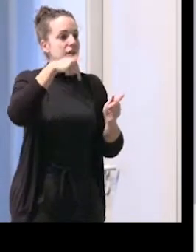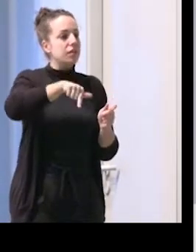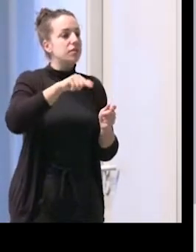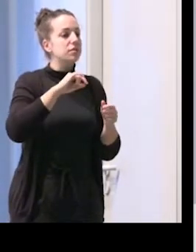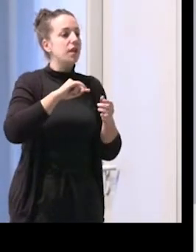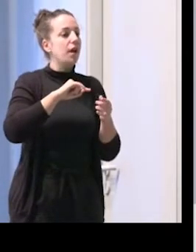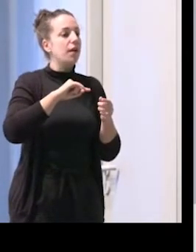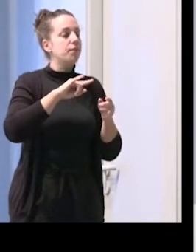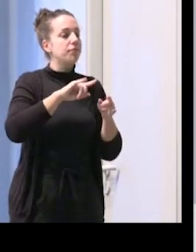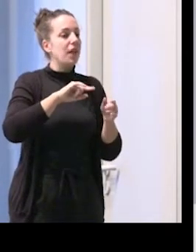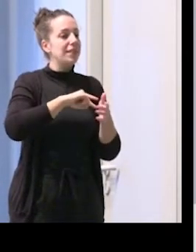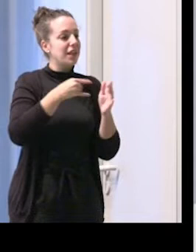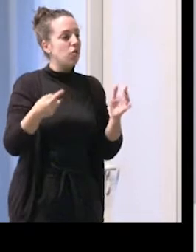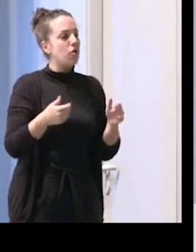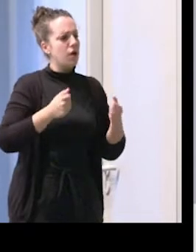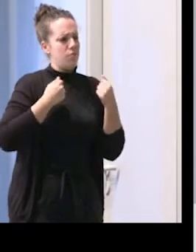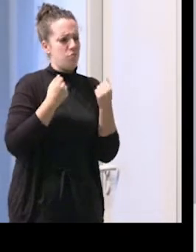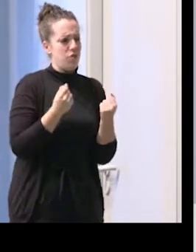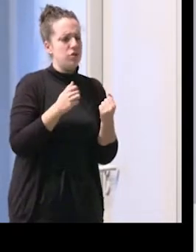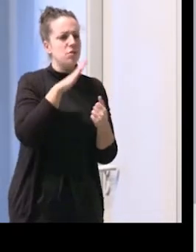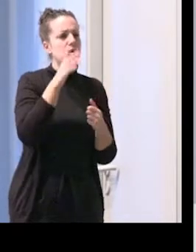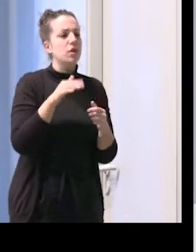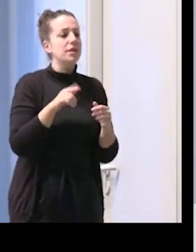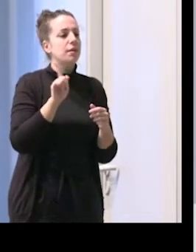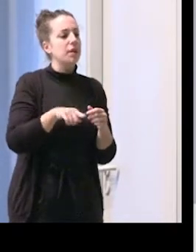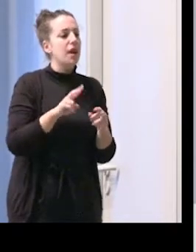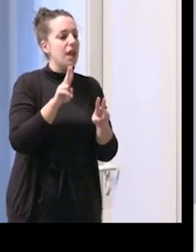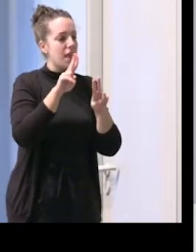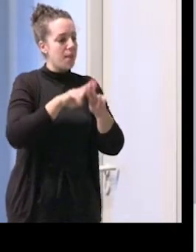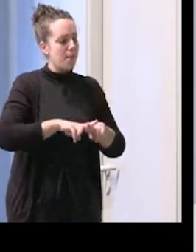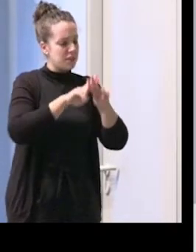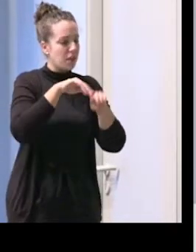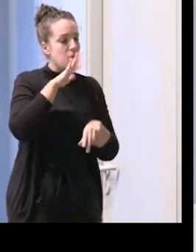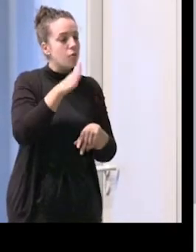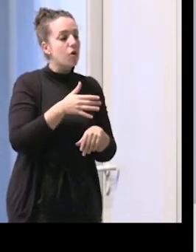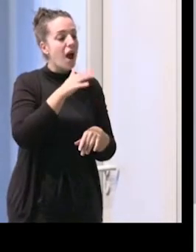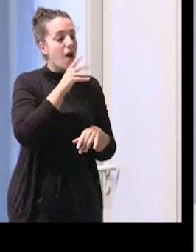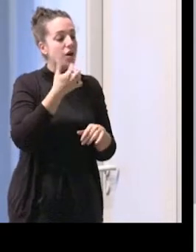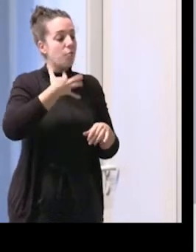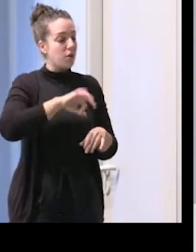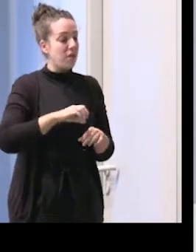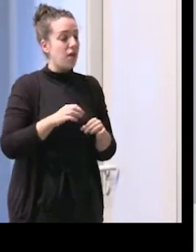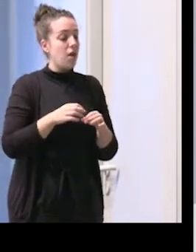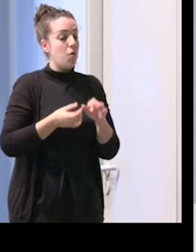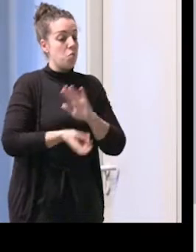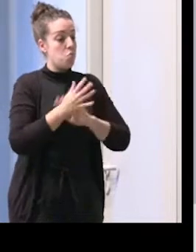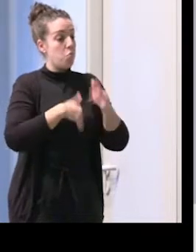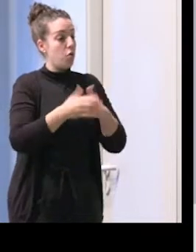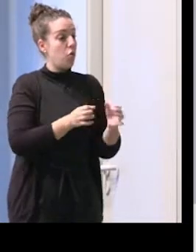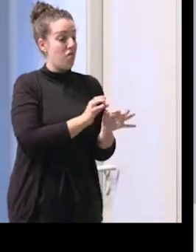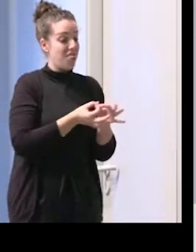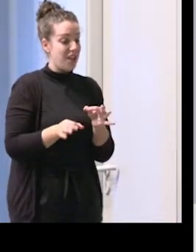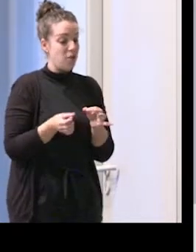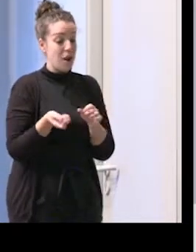sido muy poderosa y ha abierto un nuevo campo de investigación, porque ahora podemos producir células similares a las